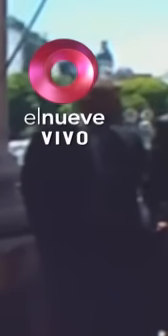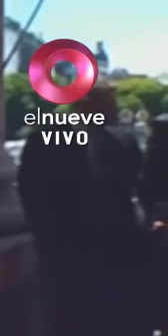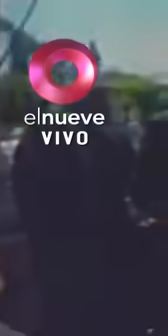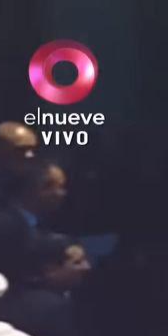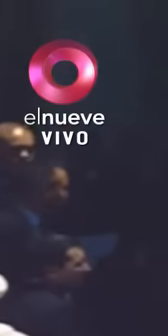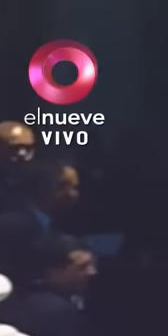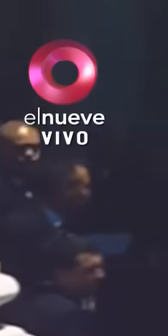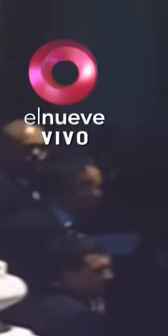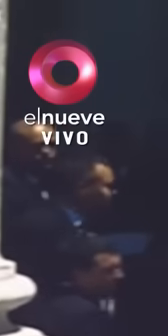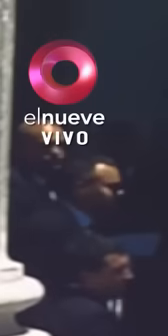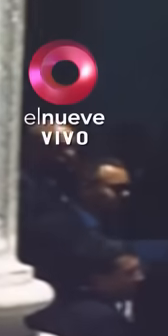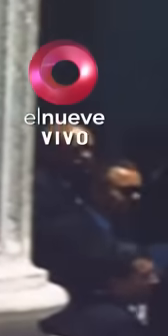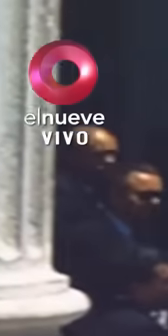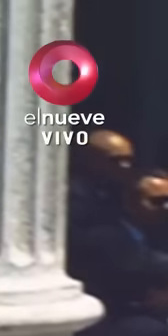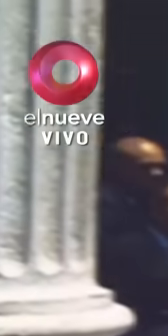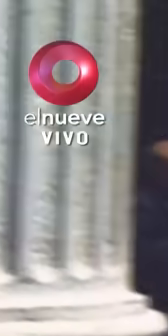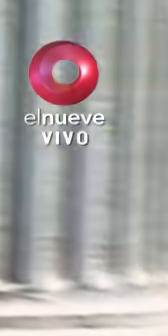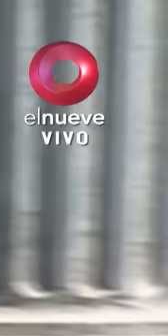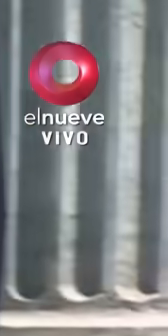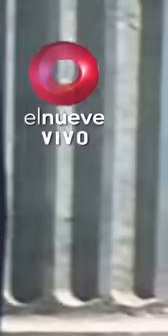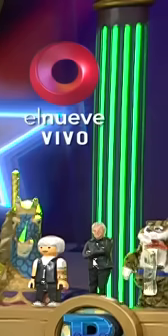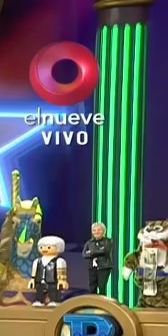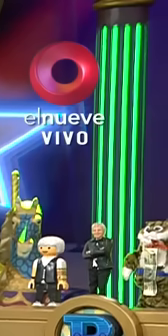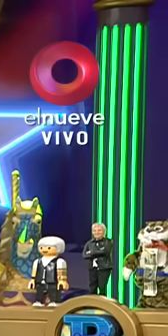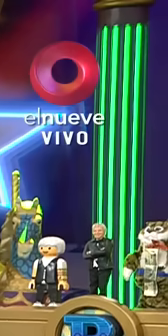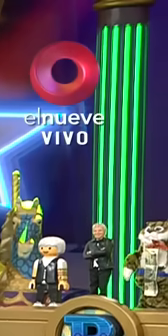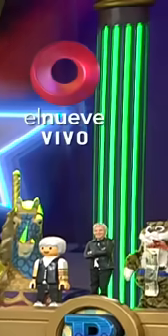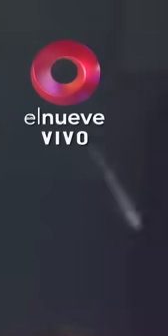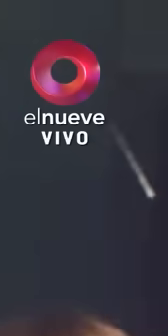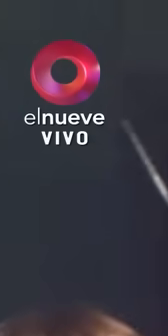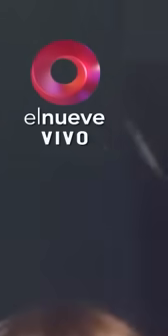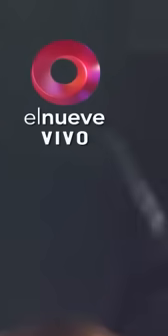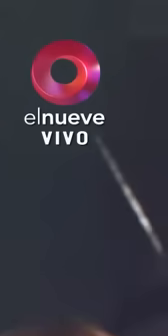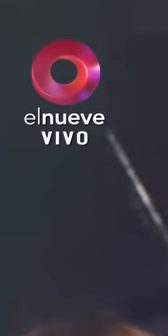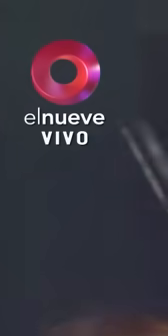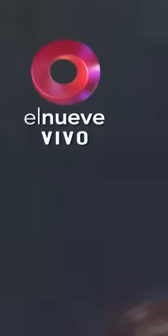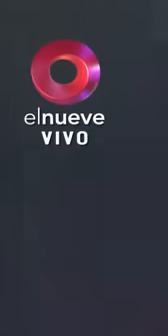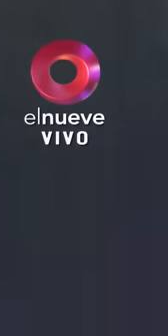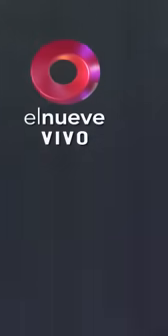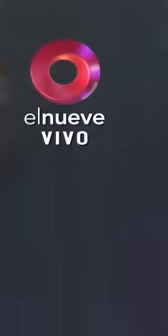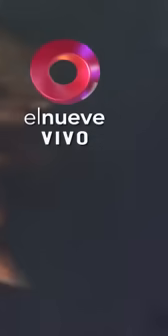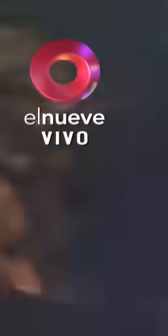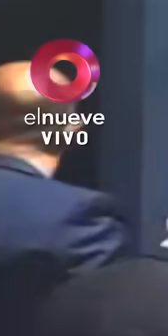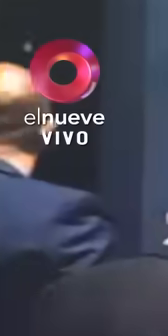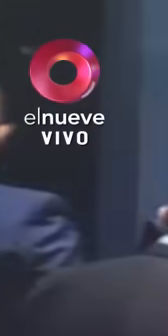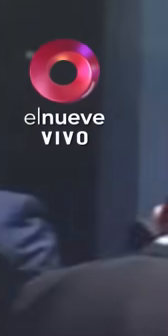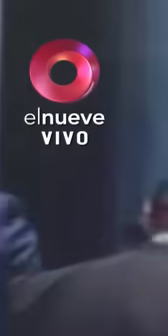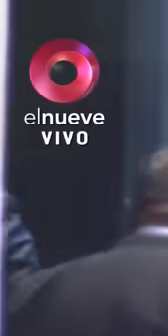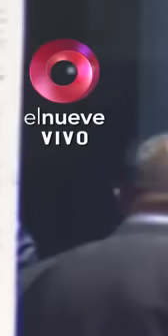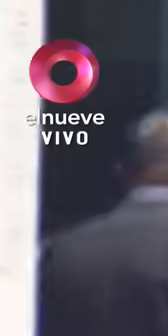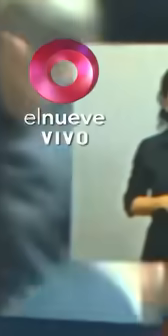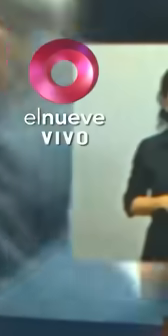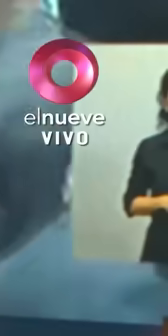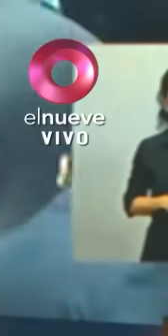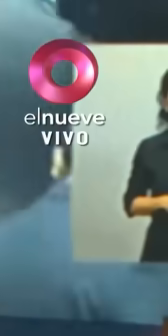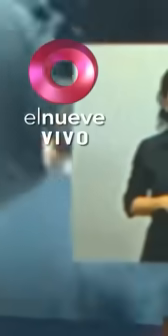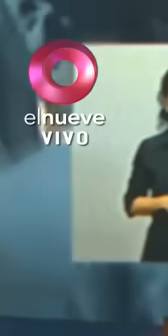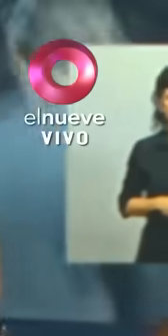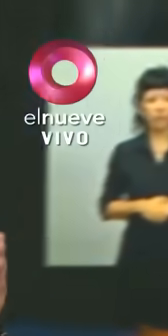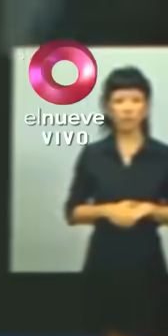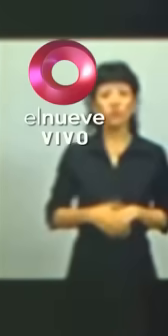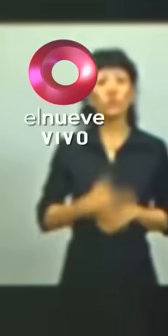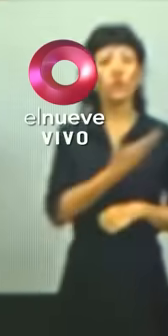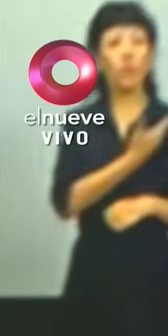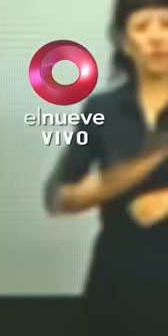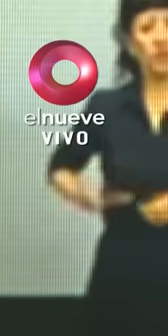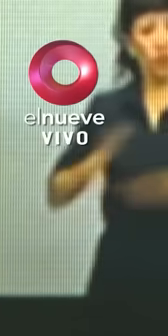Hola. ¿Cómo ir y vino? Hola, programa de tele en vivo, 27 grados, 2045. Decilo. Ella es